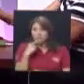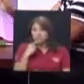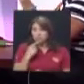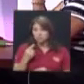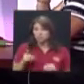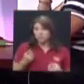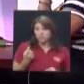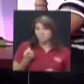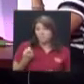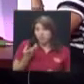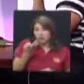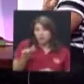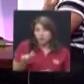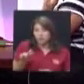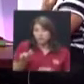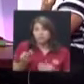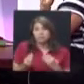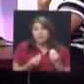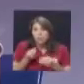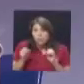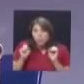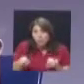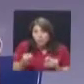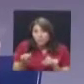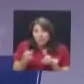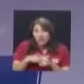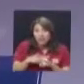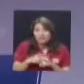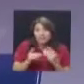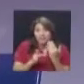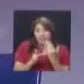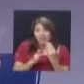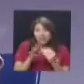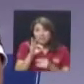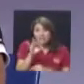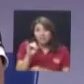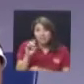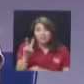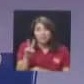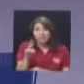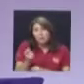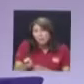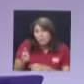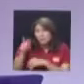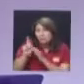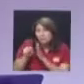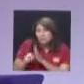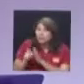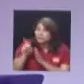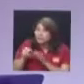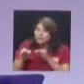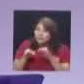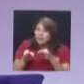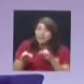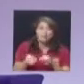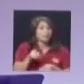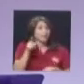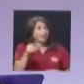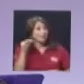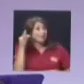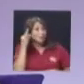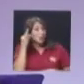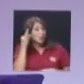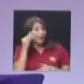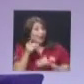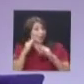fertilización nos quedan ya dos minutos y entonces nosotros tenemos explicar la señora de cartago tiene que consultar